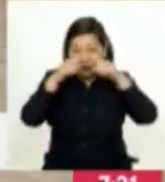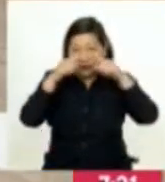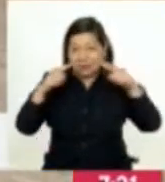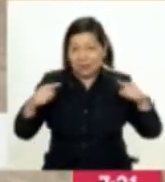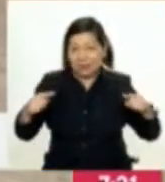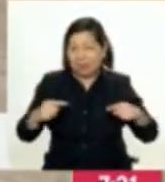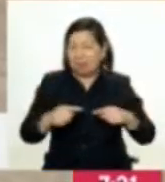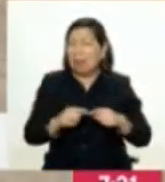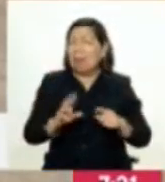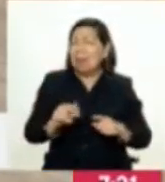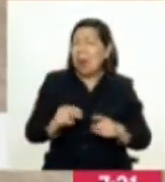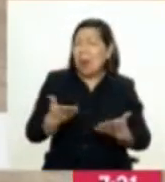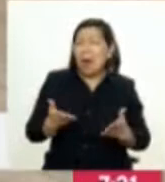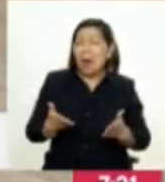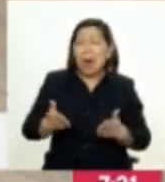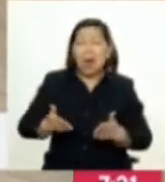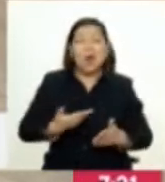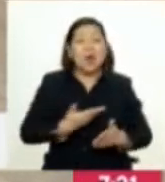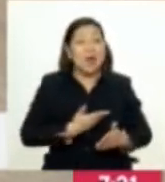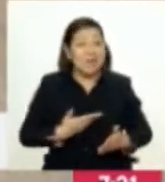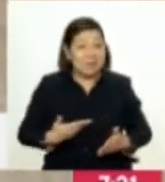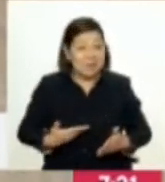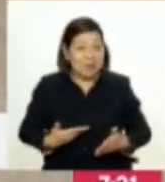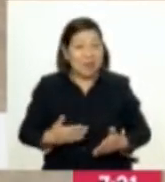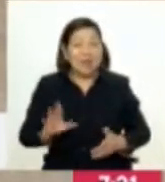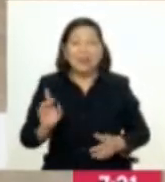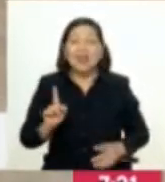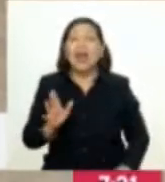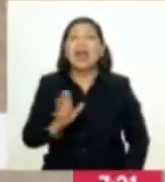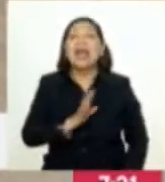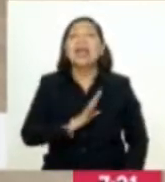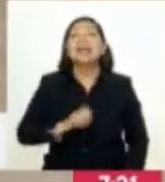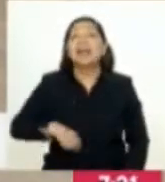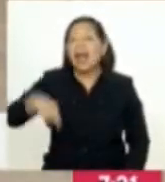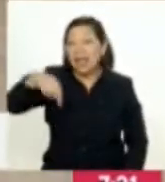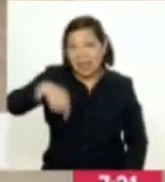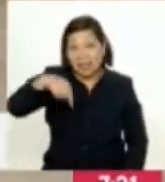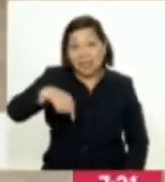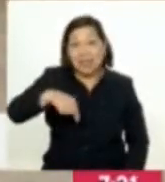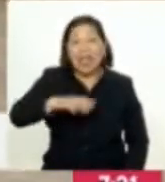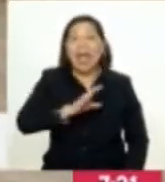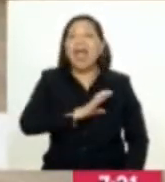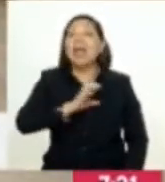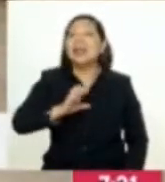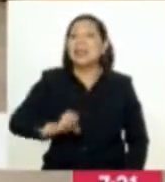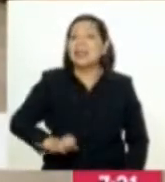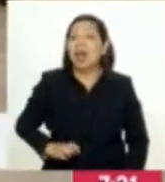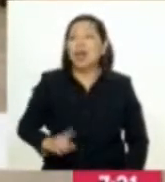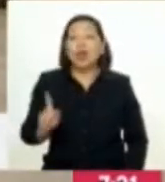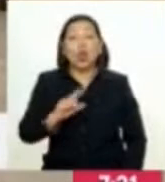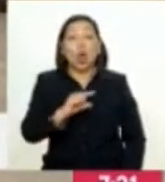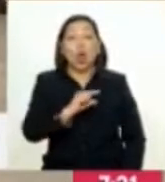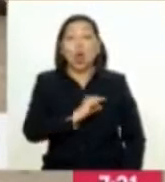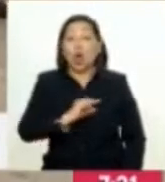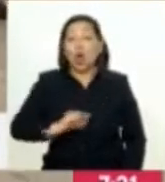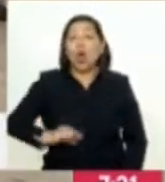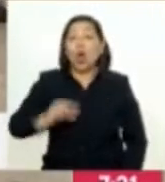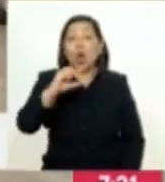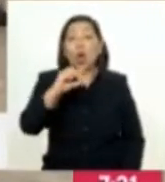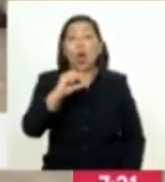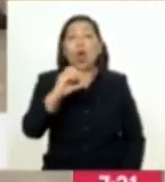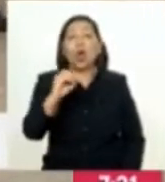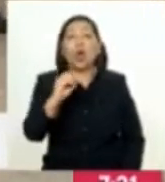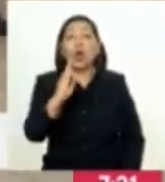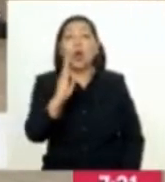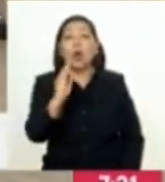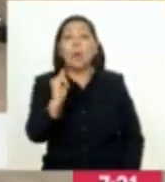porque acá nos dicen, no, que es el canal del gobierno. Este es el canal del Estado. Entonces, sí, primero hay que poner las cosas, los puntos sobre las íes,